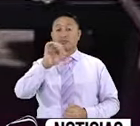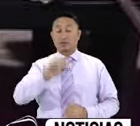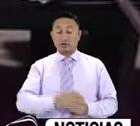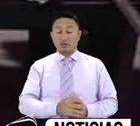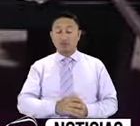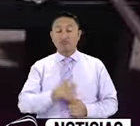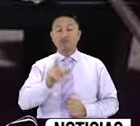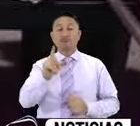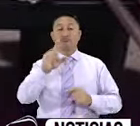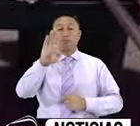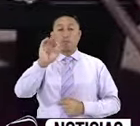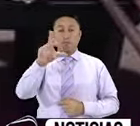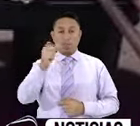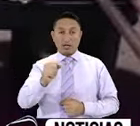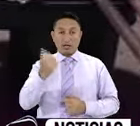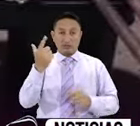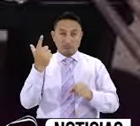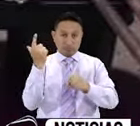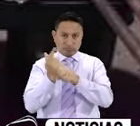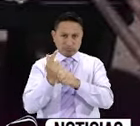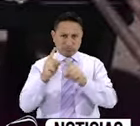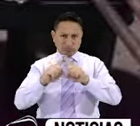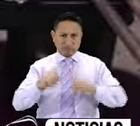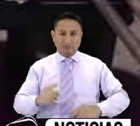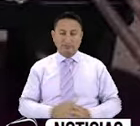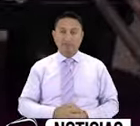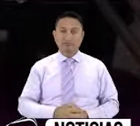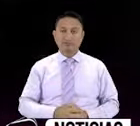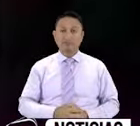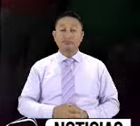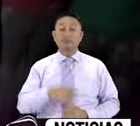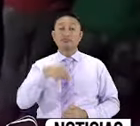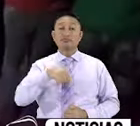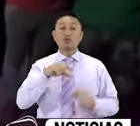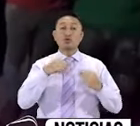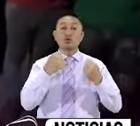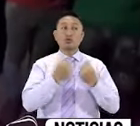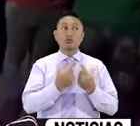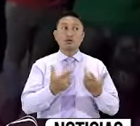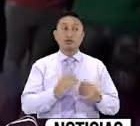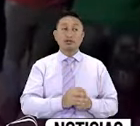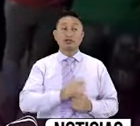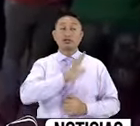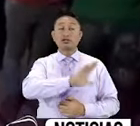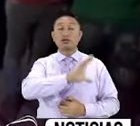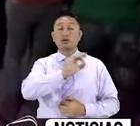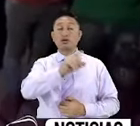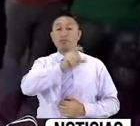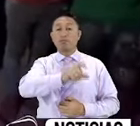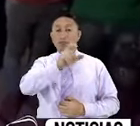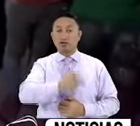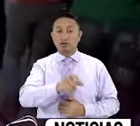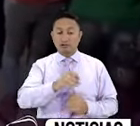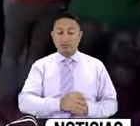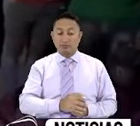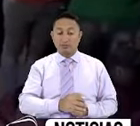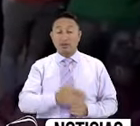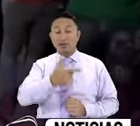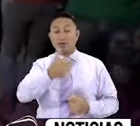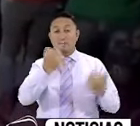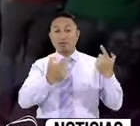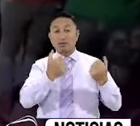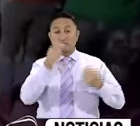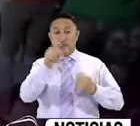varias alimentadoras. Quien mantendría una estructura delictiva de aproximadamente 50 personas entre sicarios y colaboradores.